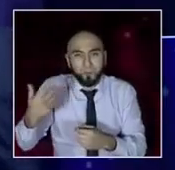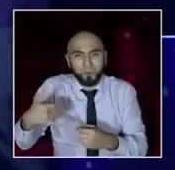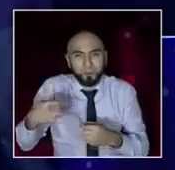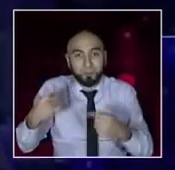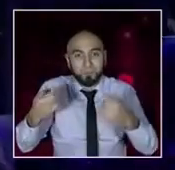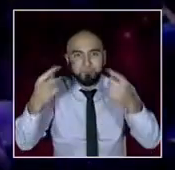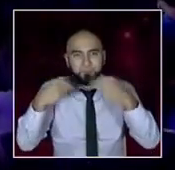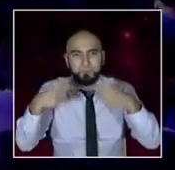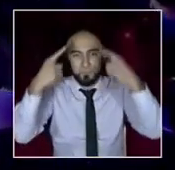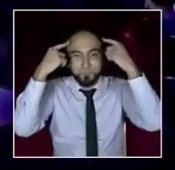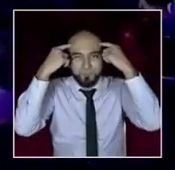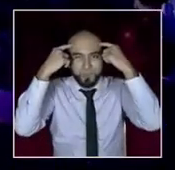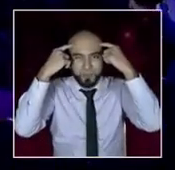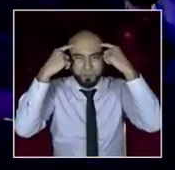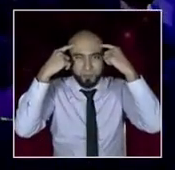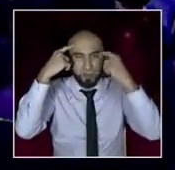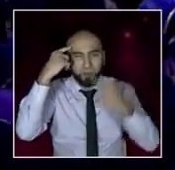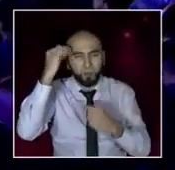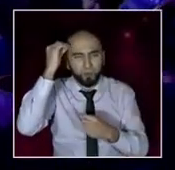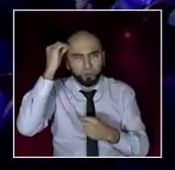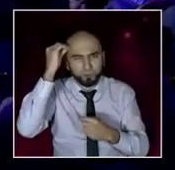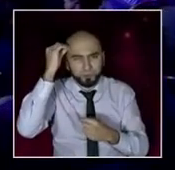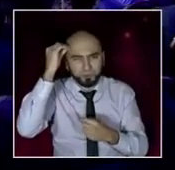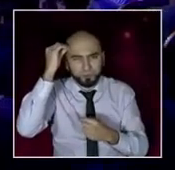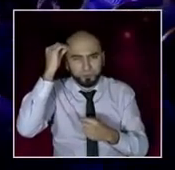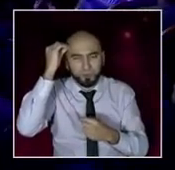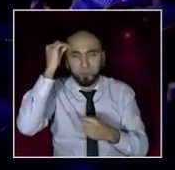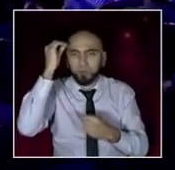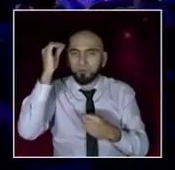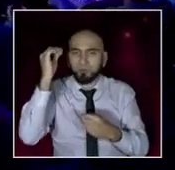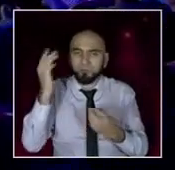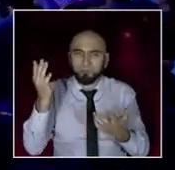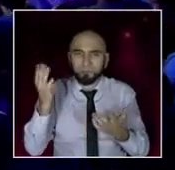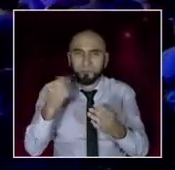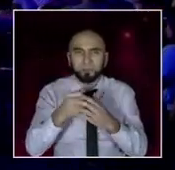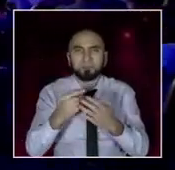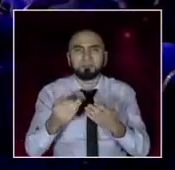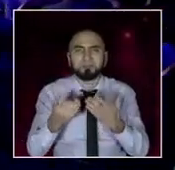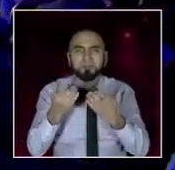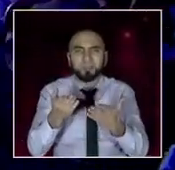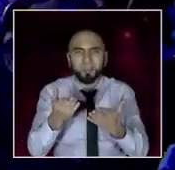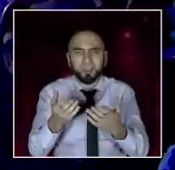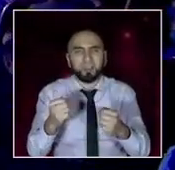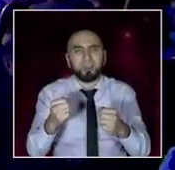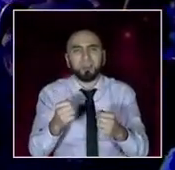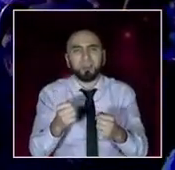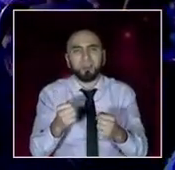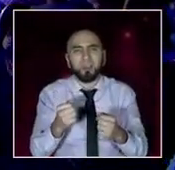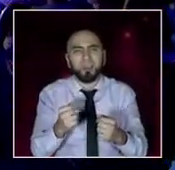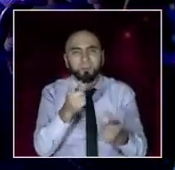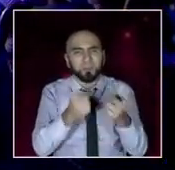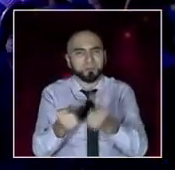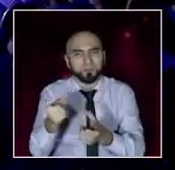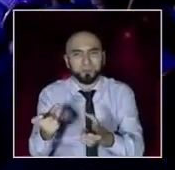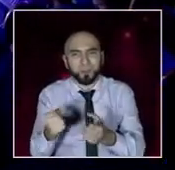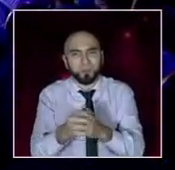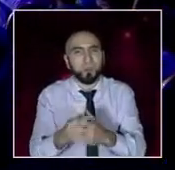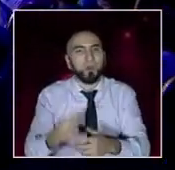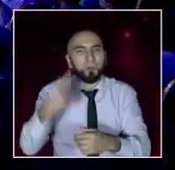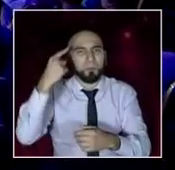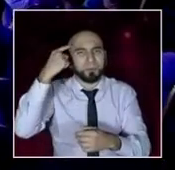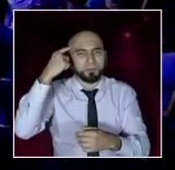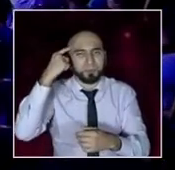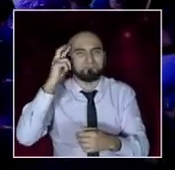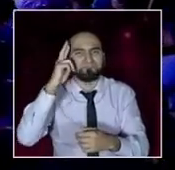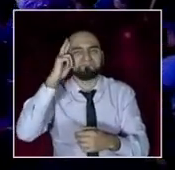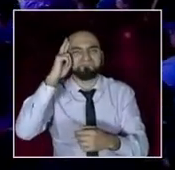mente consciente, pero lo que hace especial a los humanos distintivo es la capacidad de pensar en forma racional, los